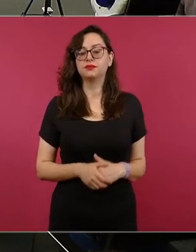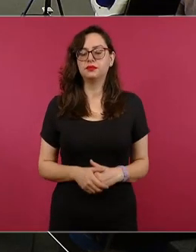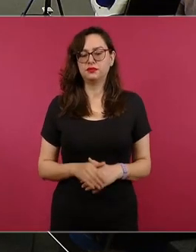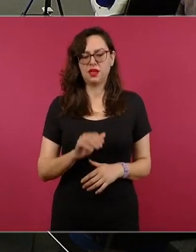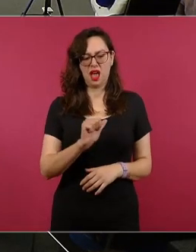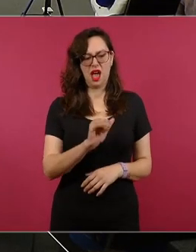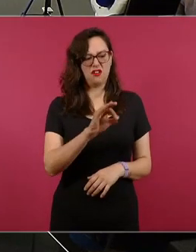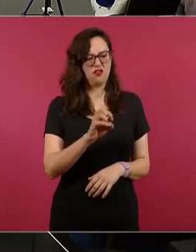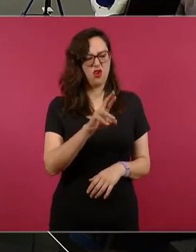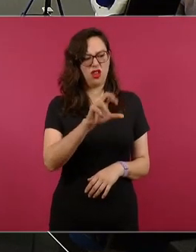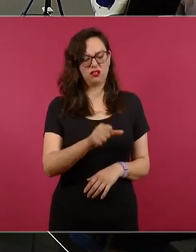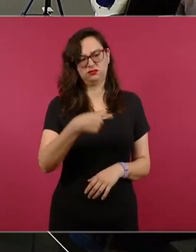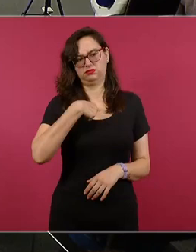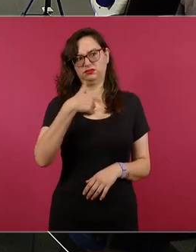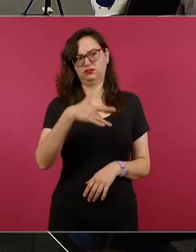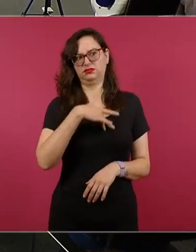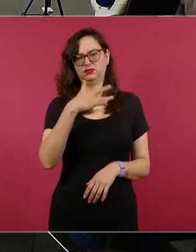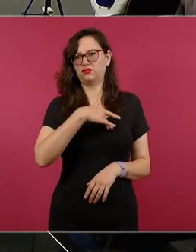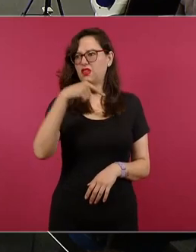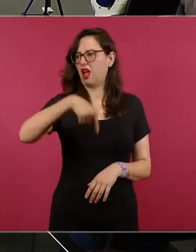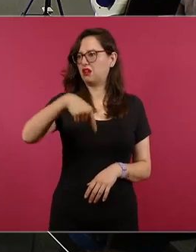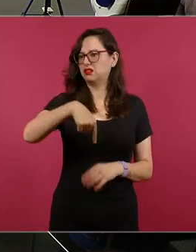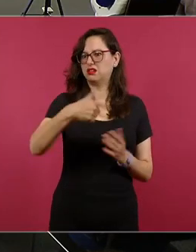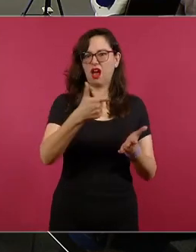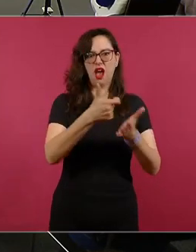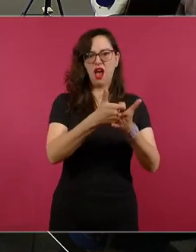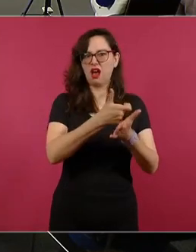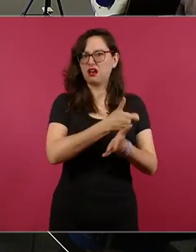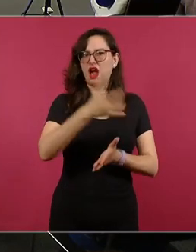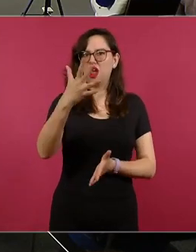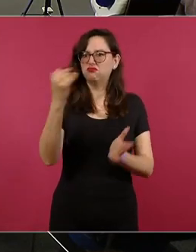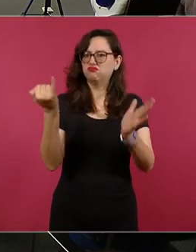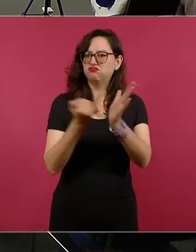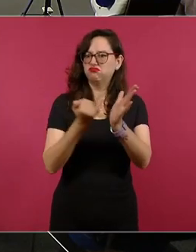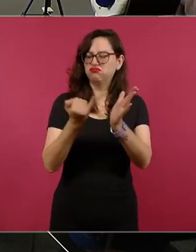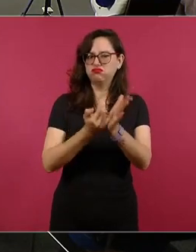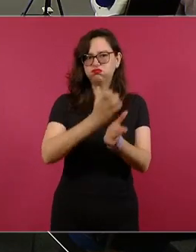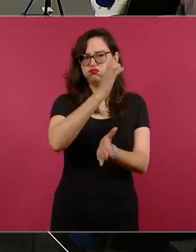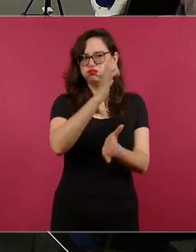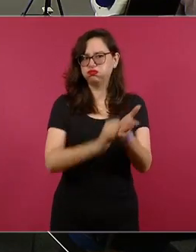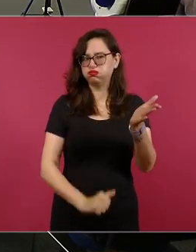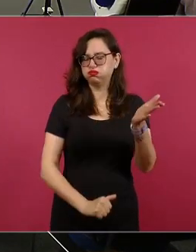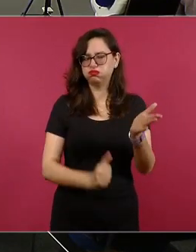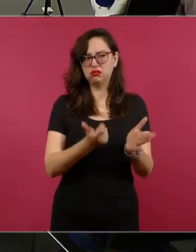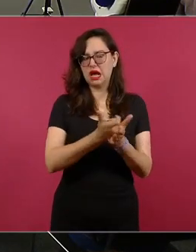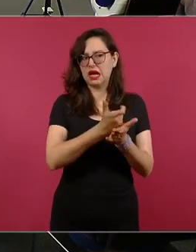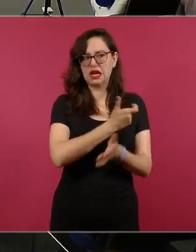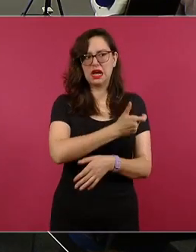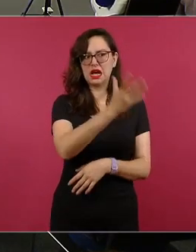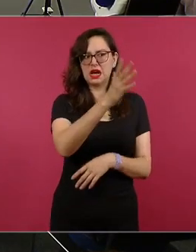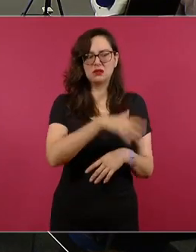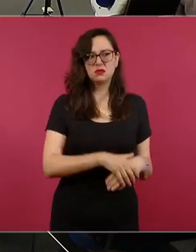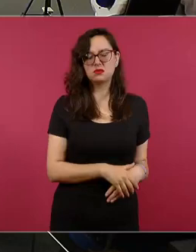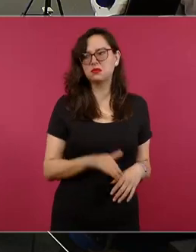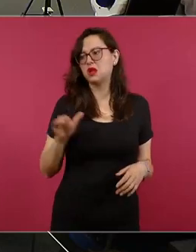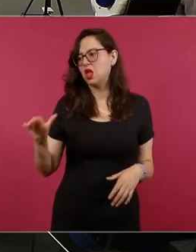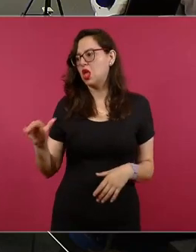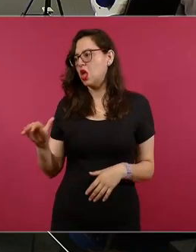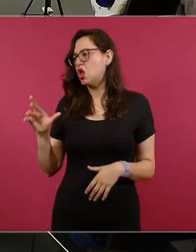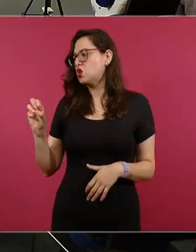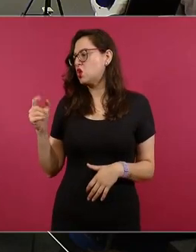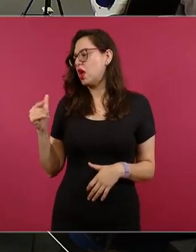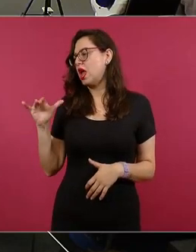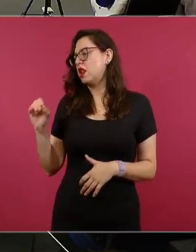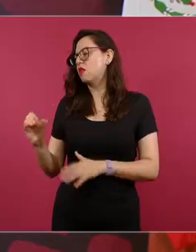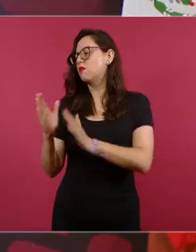a hacer el texto para la nueva ley.